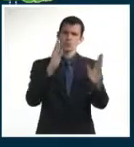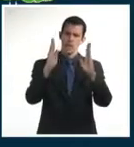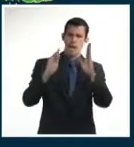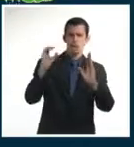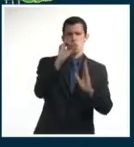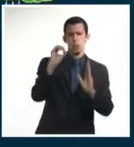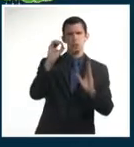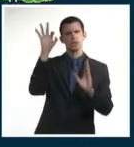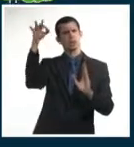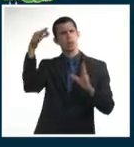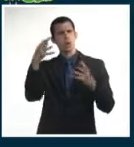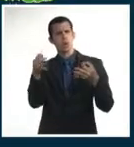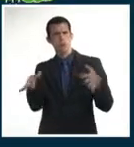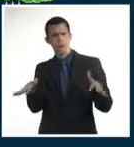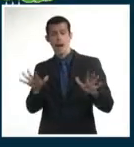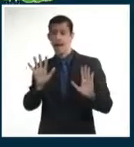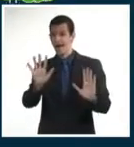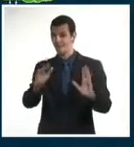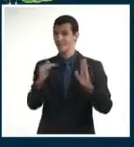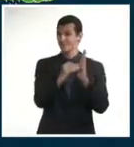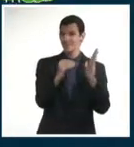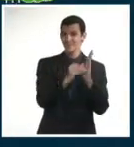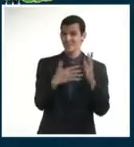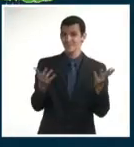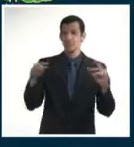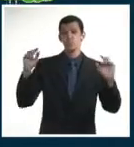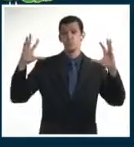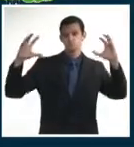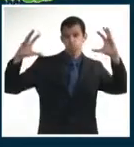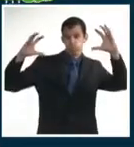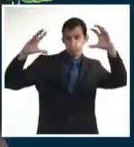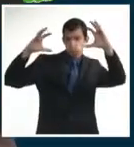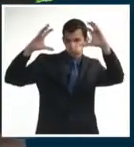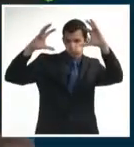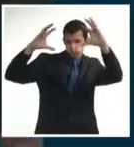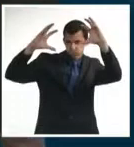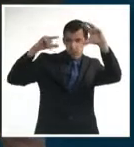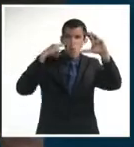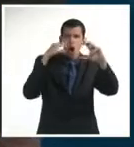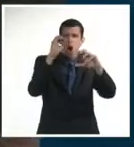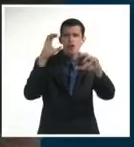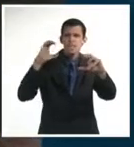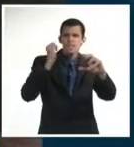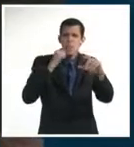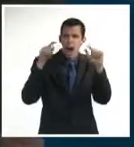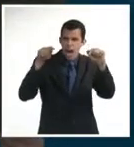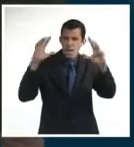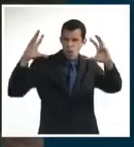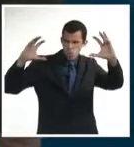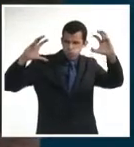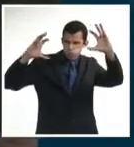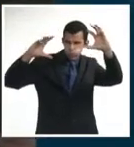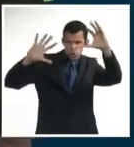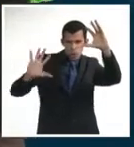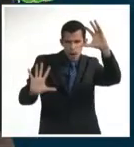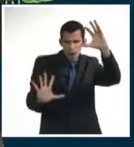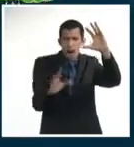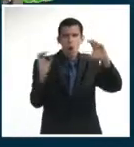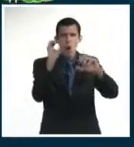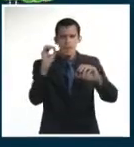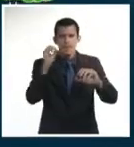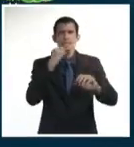Desde el final de la mañana estará parcialmente nublado y se nublará en el occidente de nuestro territorio y en la porción suroriental,